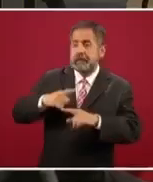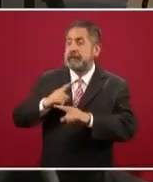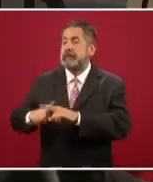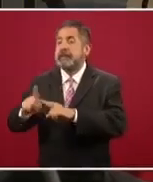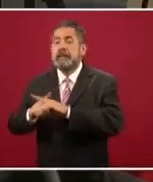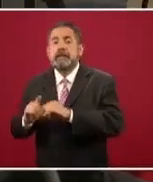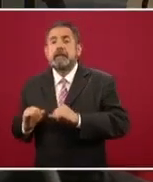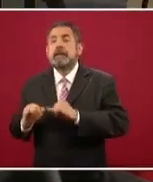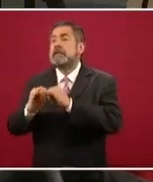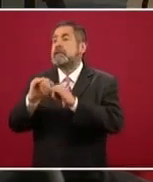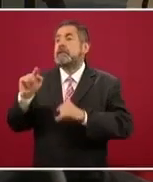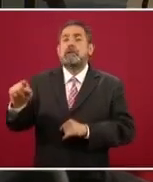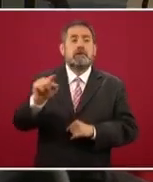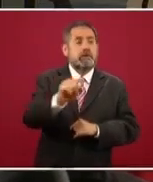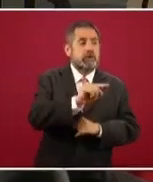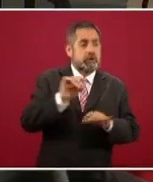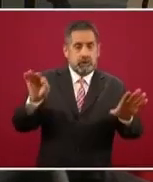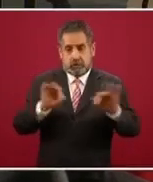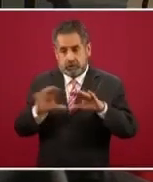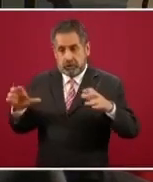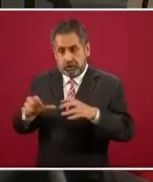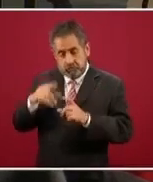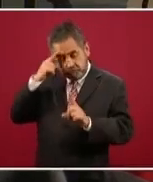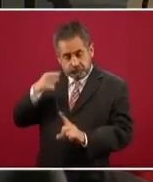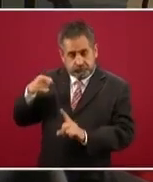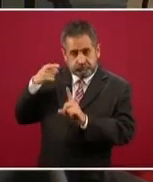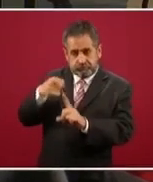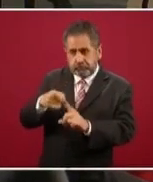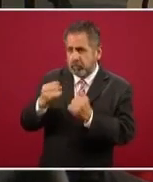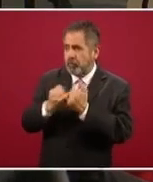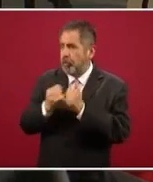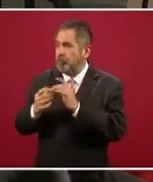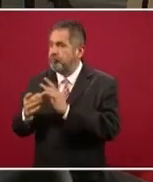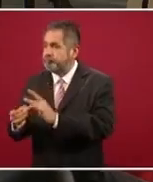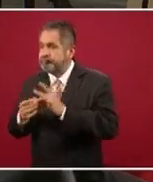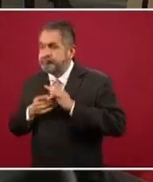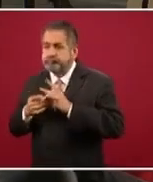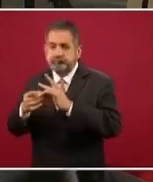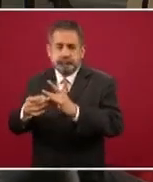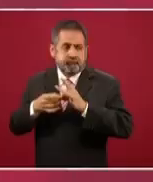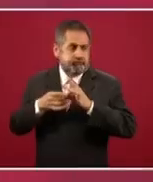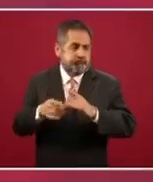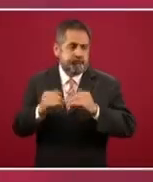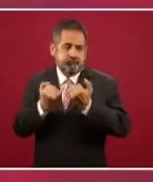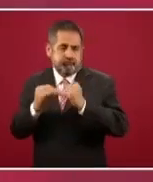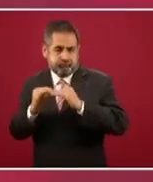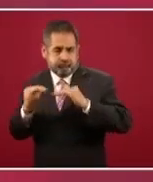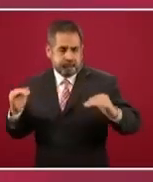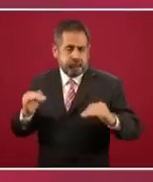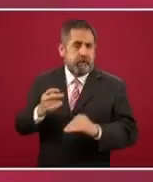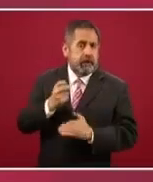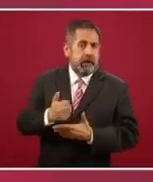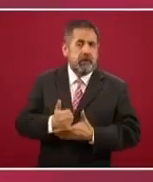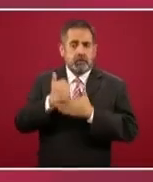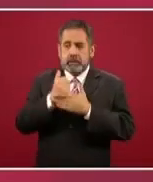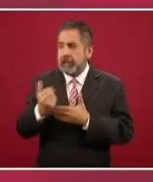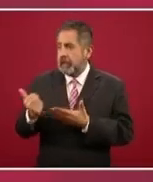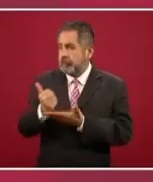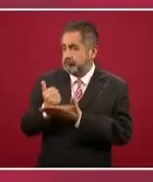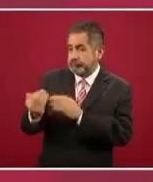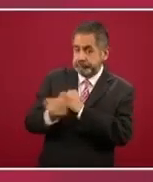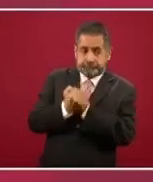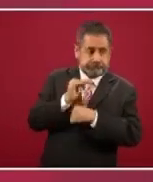instancias gubernamentales trabajamos en forma horizontal, en forma integral, y esto nos va a dar un, nos está dando